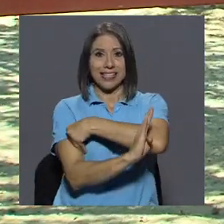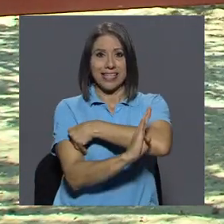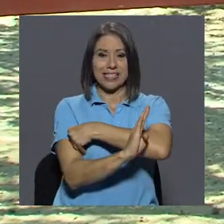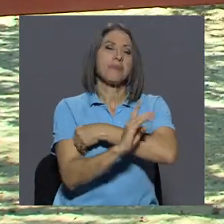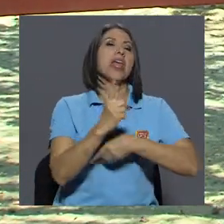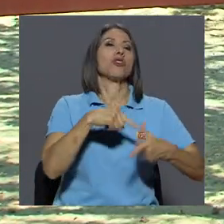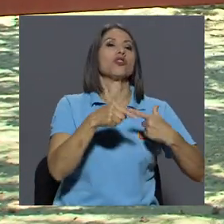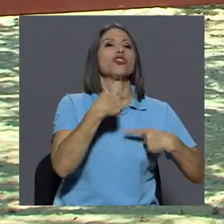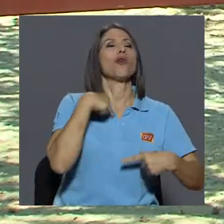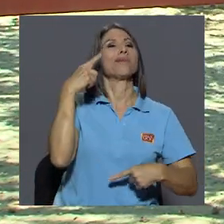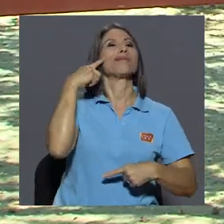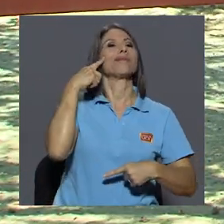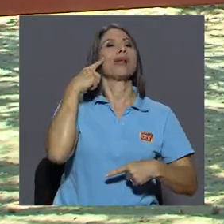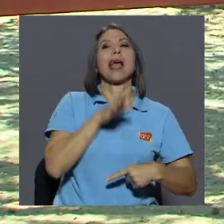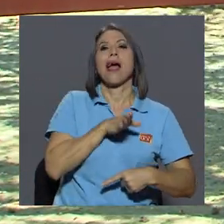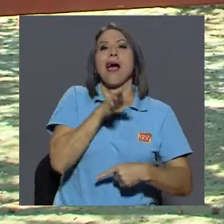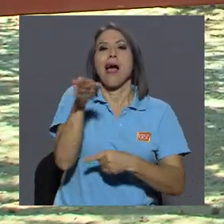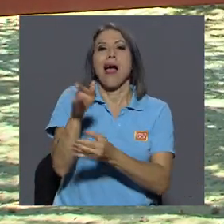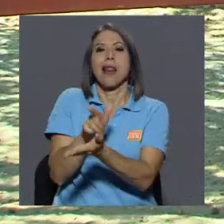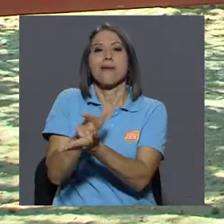Liberia a una fiesta.